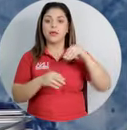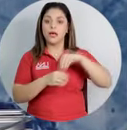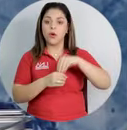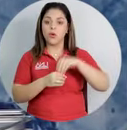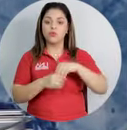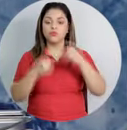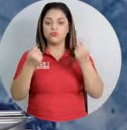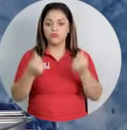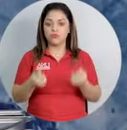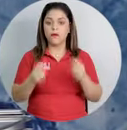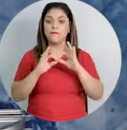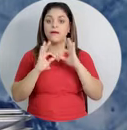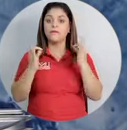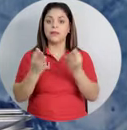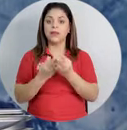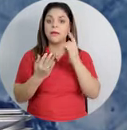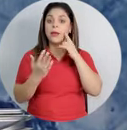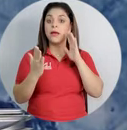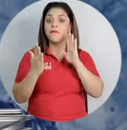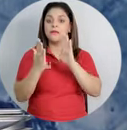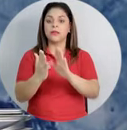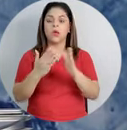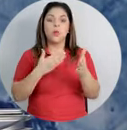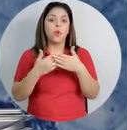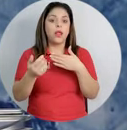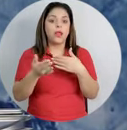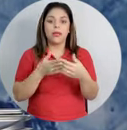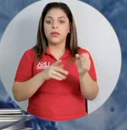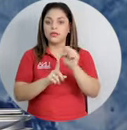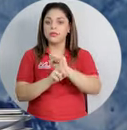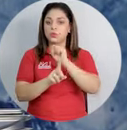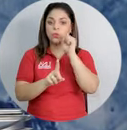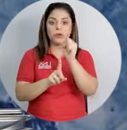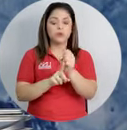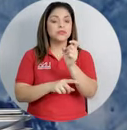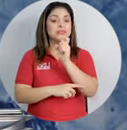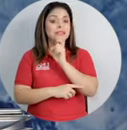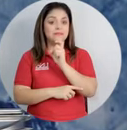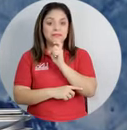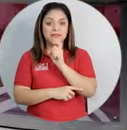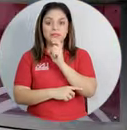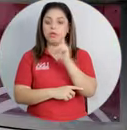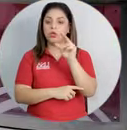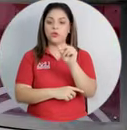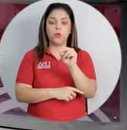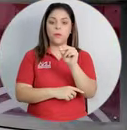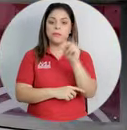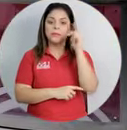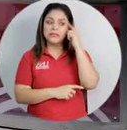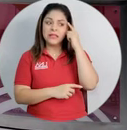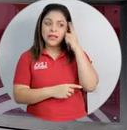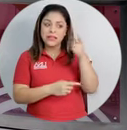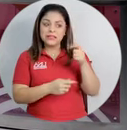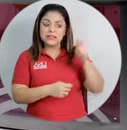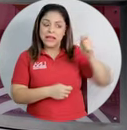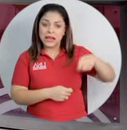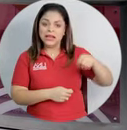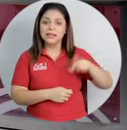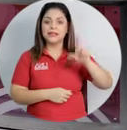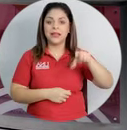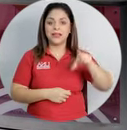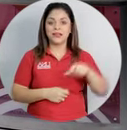familiar para enfrentar cualquier situación difícil o imprevista y no tener que recurrir a la tarjeta de crédito.